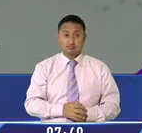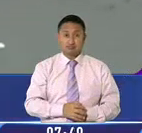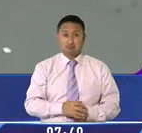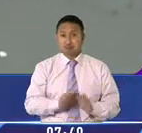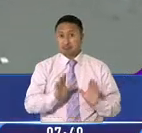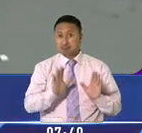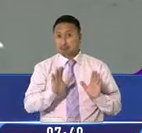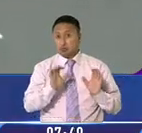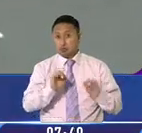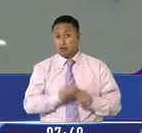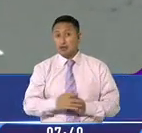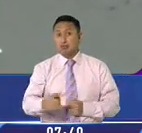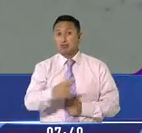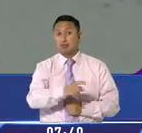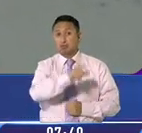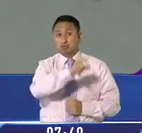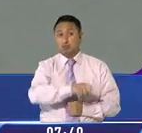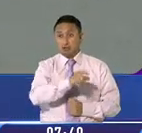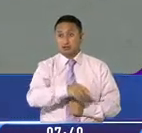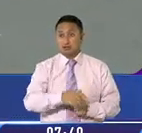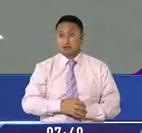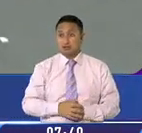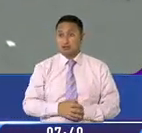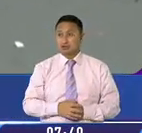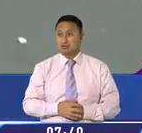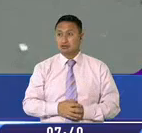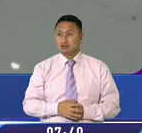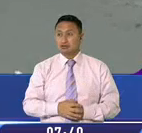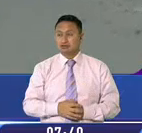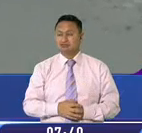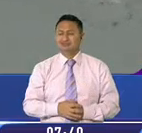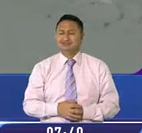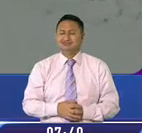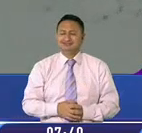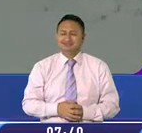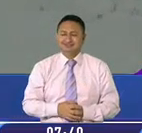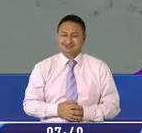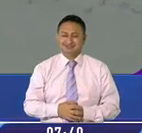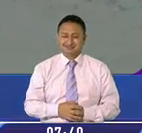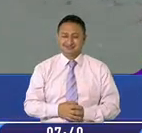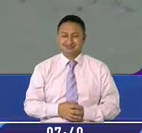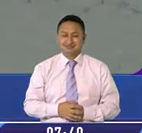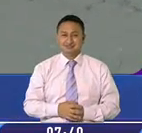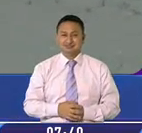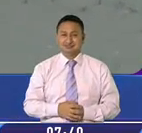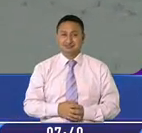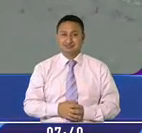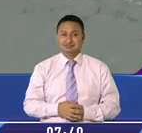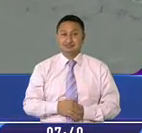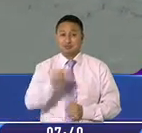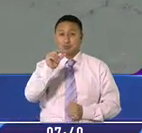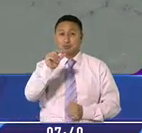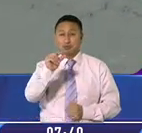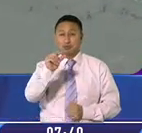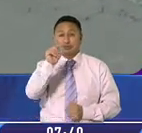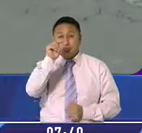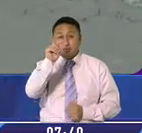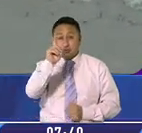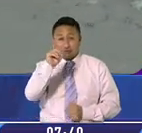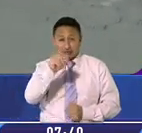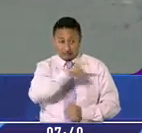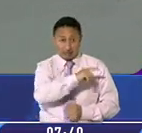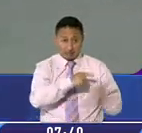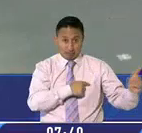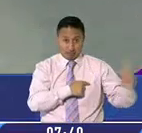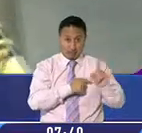podemos hablar con alguno de las personas que realizaron el procedimiento. Estamos en vivo para Televicentro. Buenos días. Ya les van a atender, ya. Denme unos minutitos